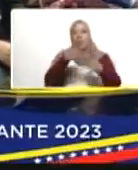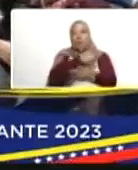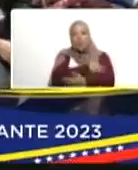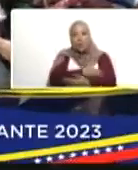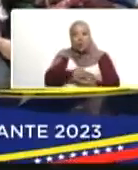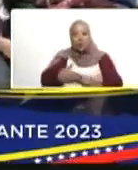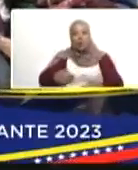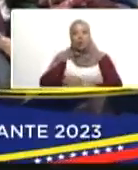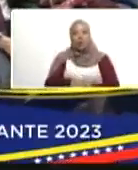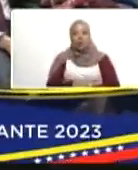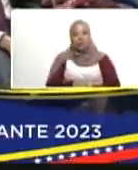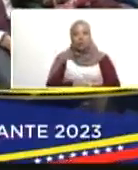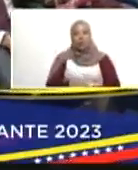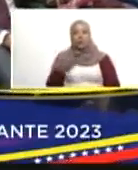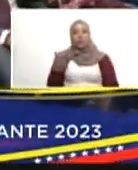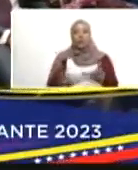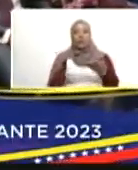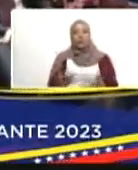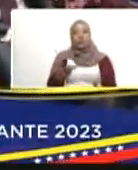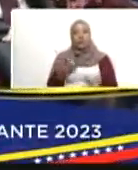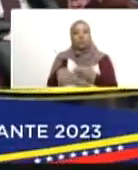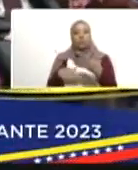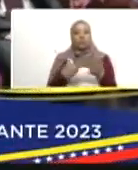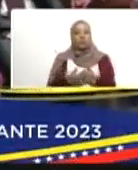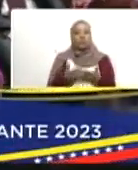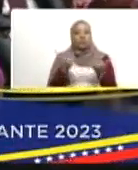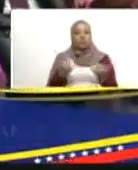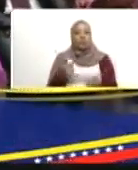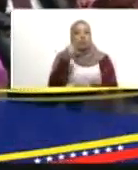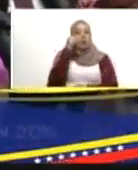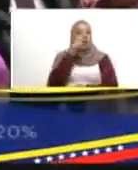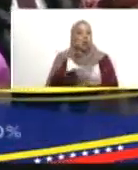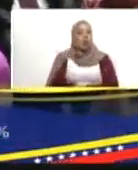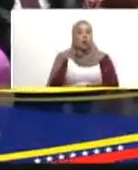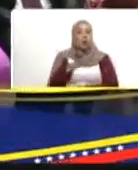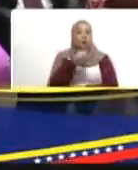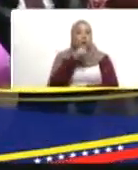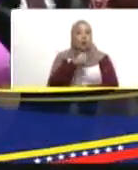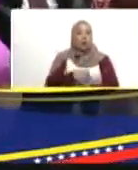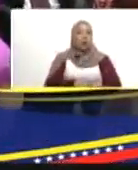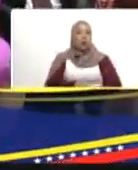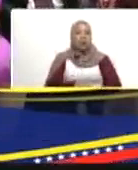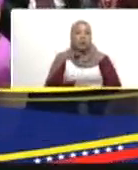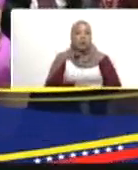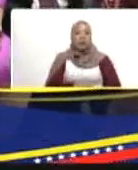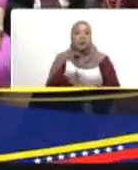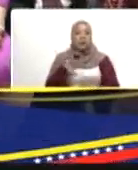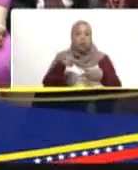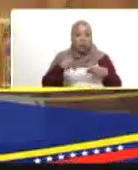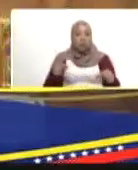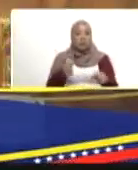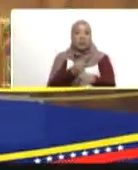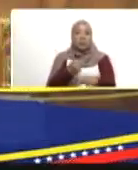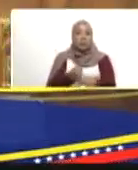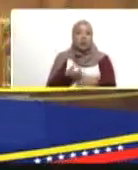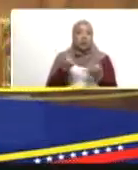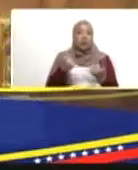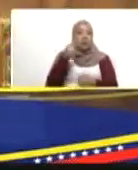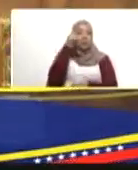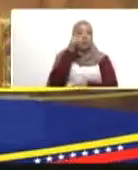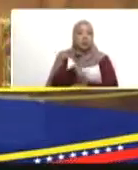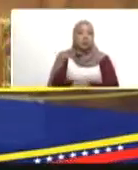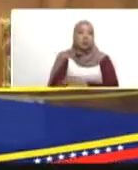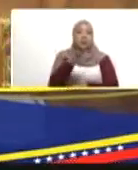millones de toneladas métricas la población Ganadera creció en